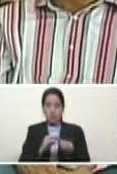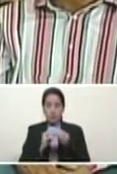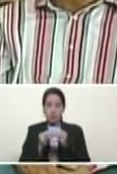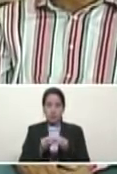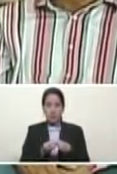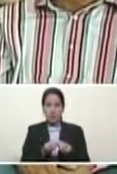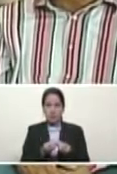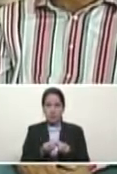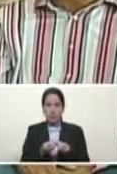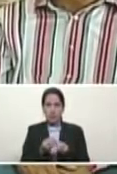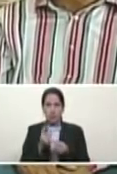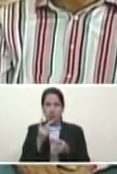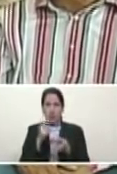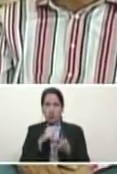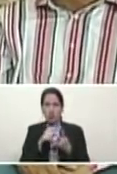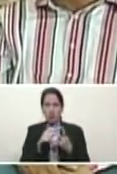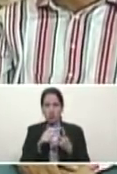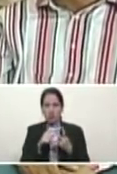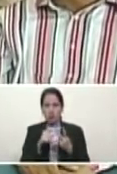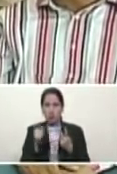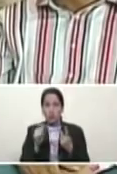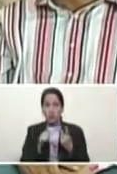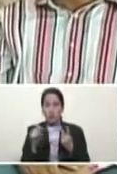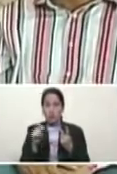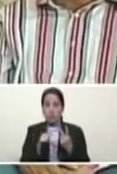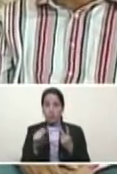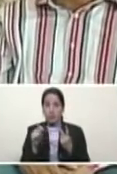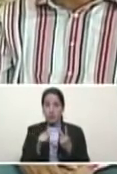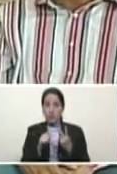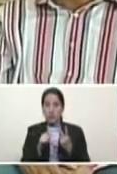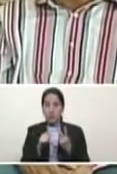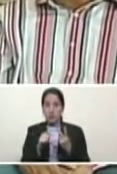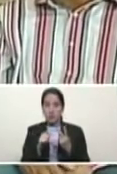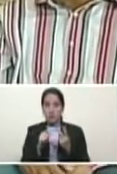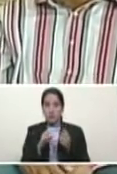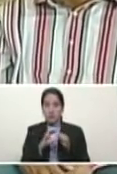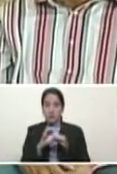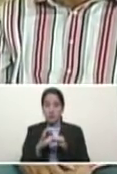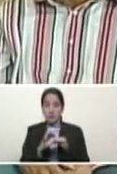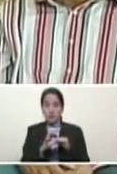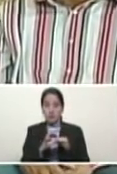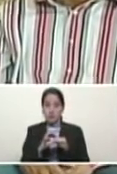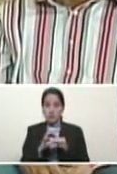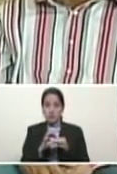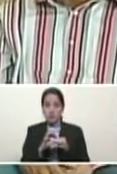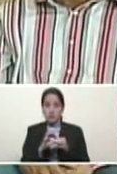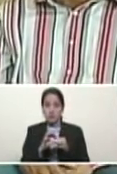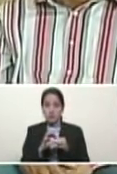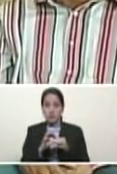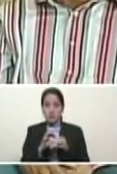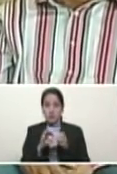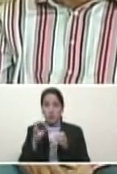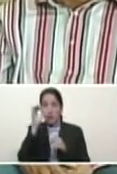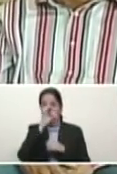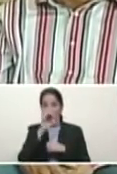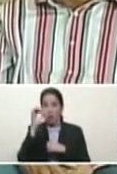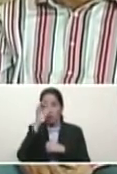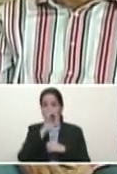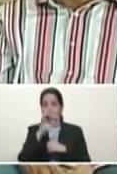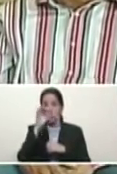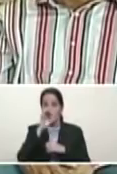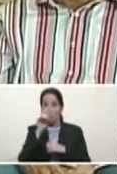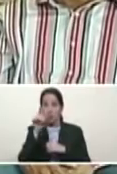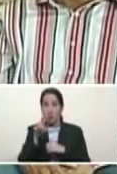meses, creo que el general Ballesteros activó esta unidad de producción que le añade valor al porcino que se produce acá.